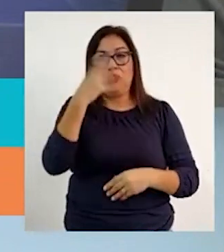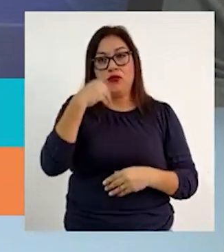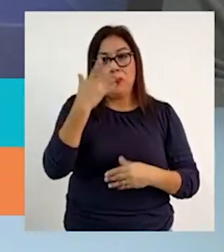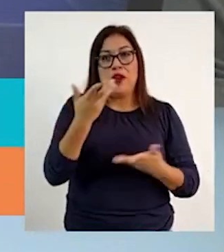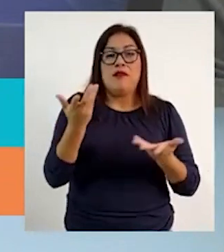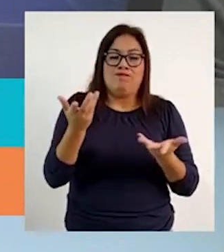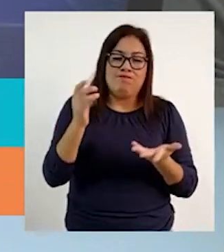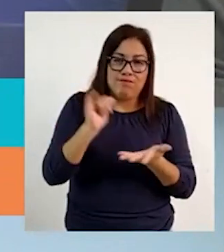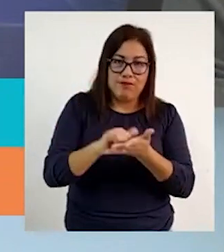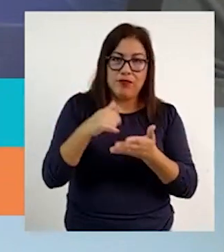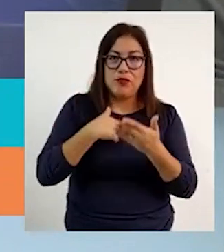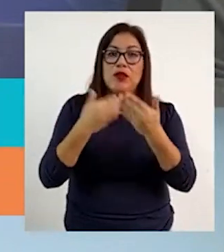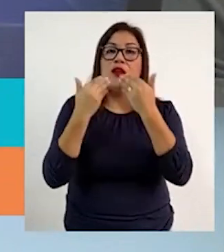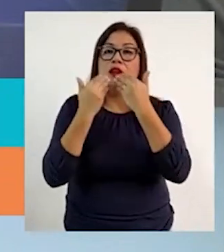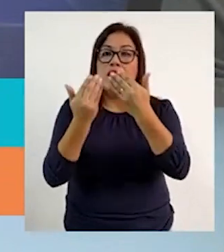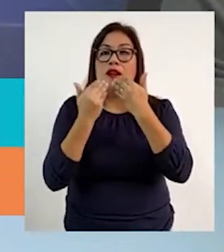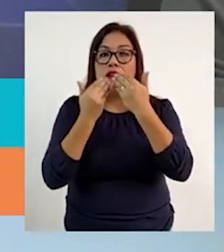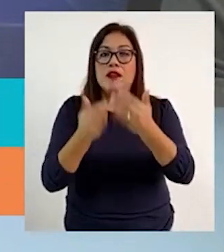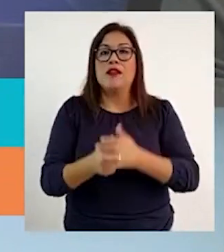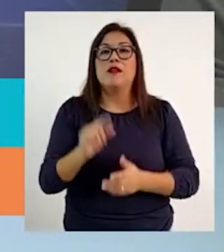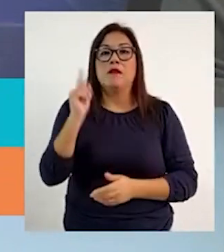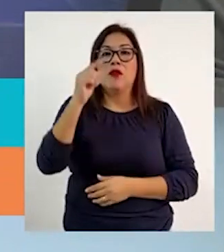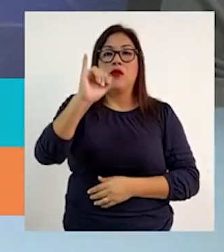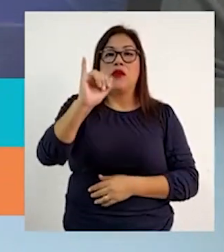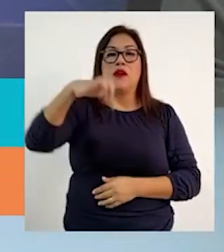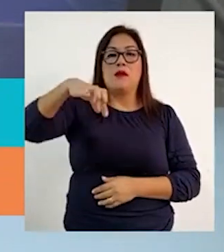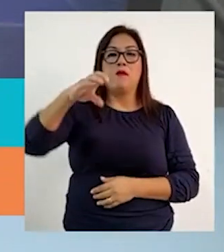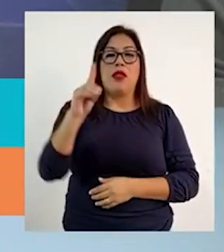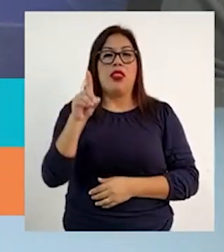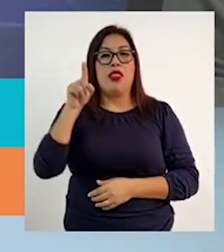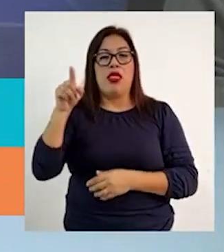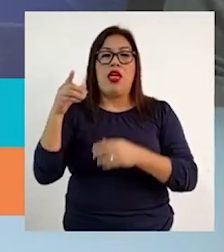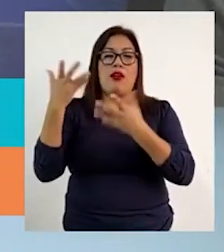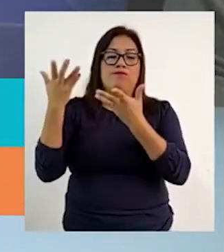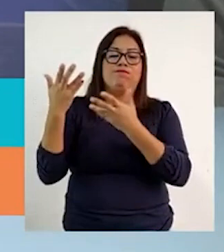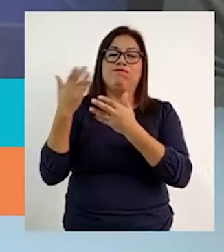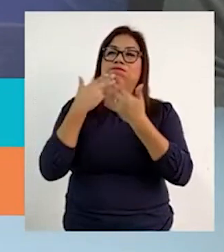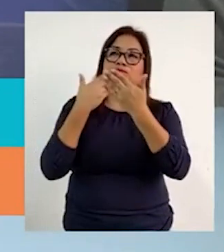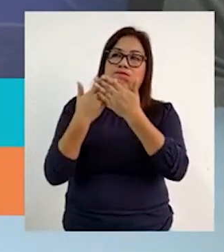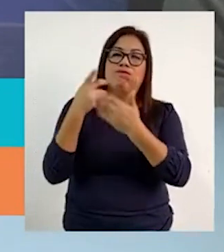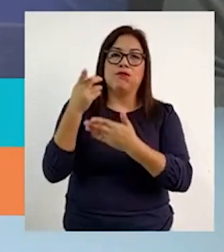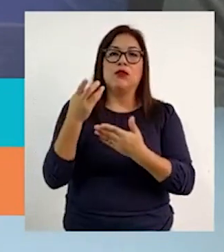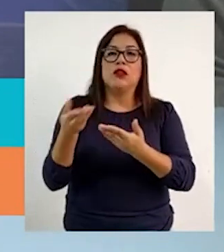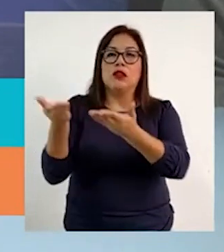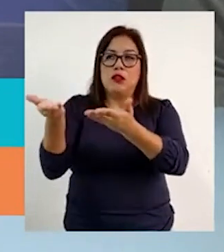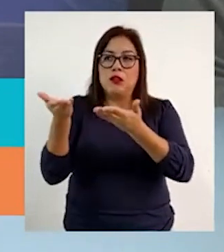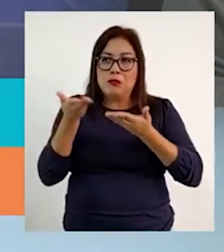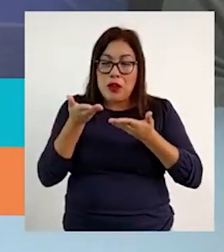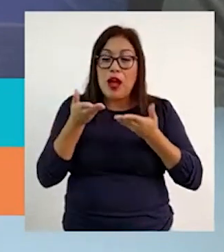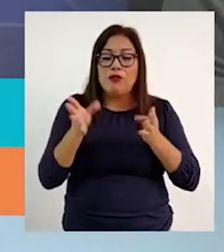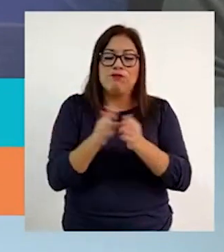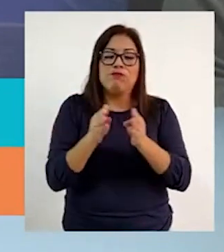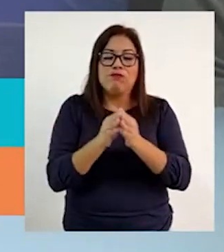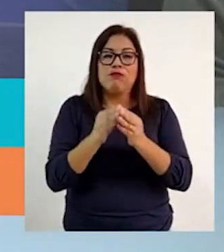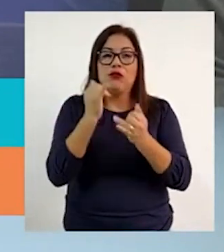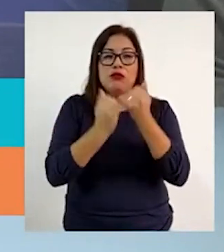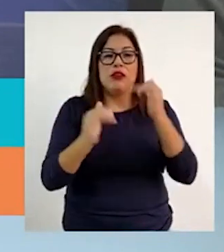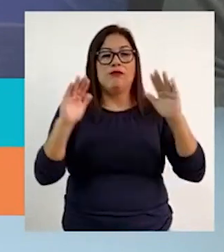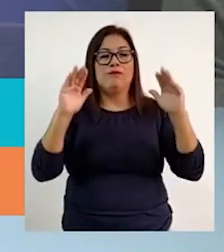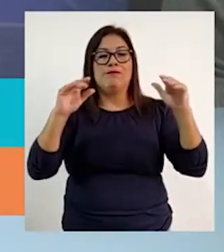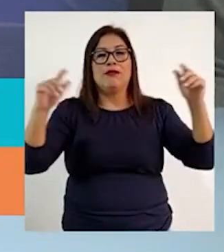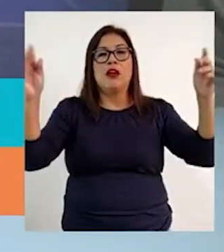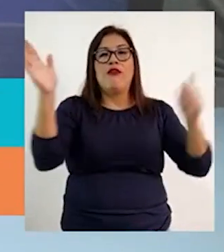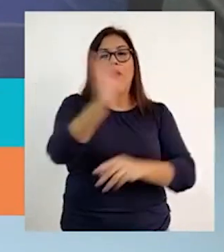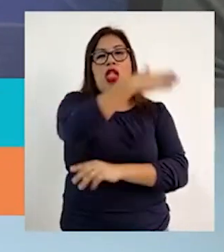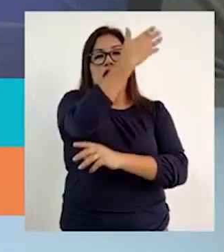agradezco primero al IPD, que fue el que nos entregó en una ceremonia la despedida con la bandera y la